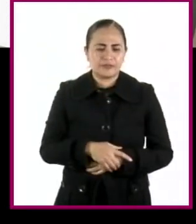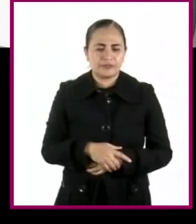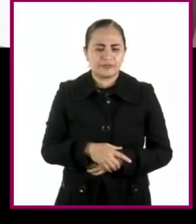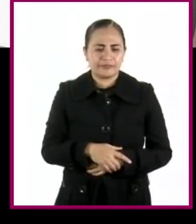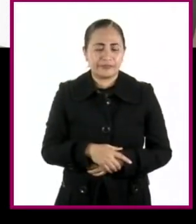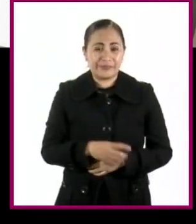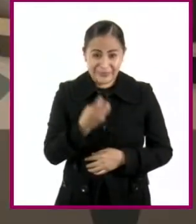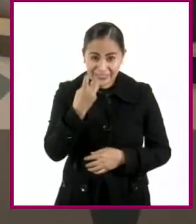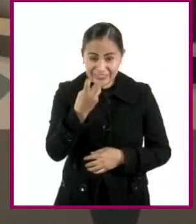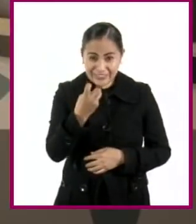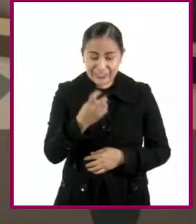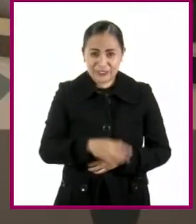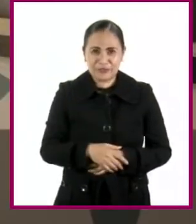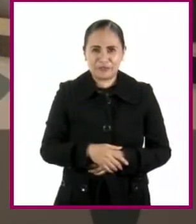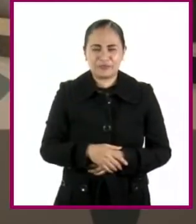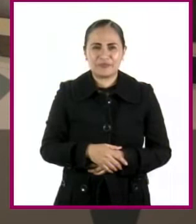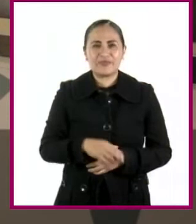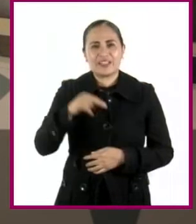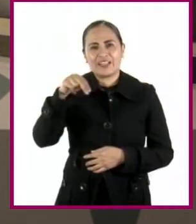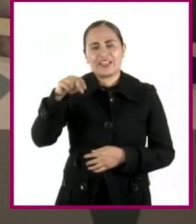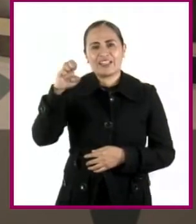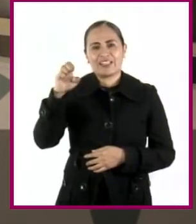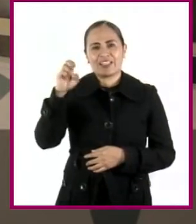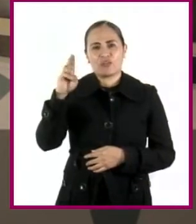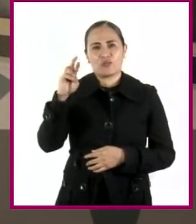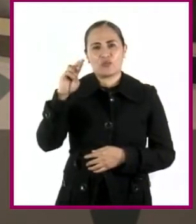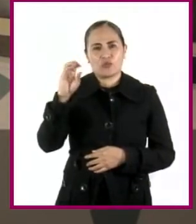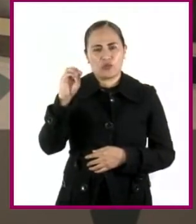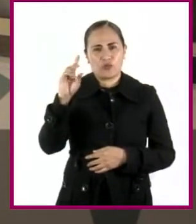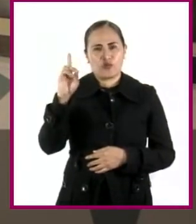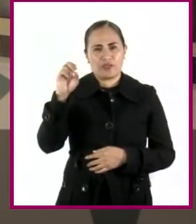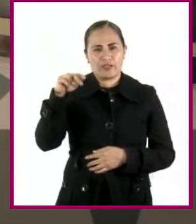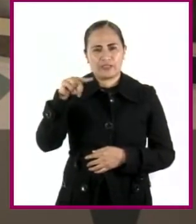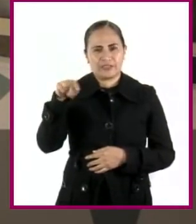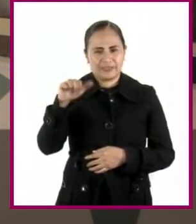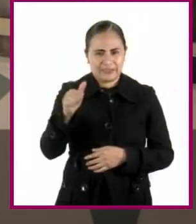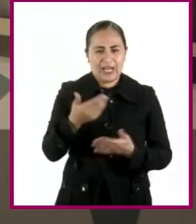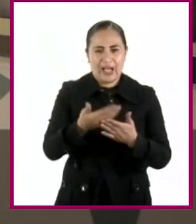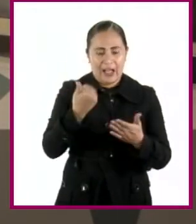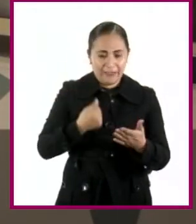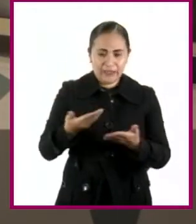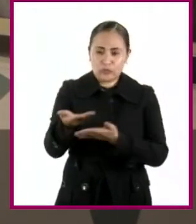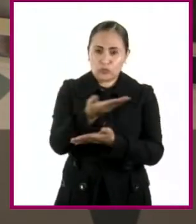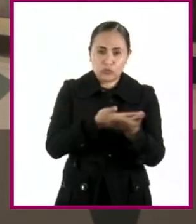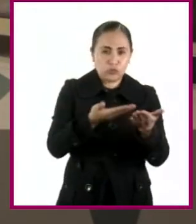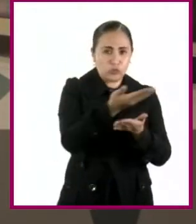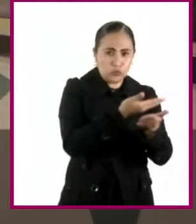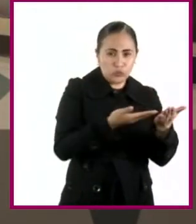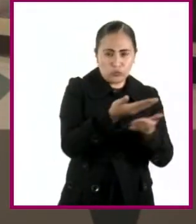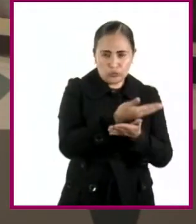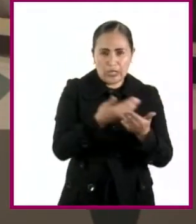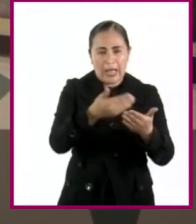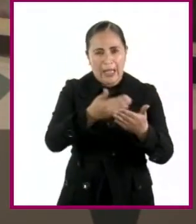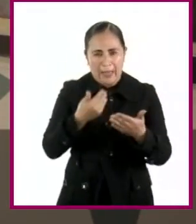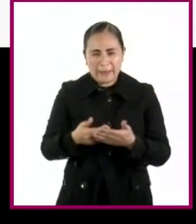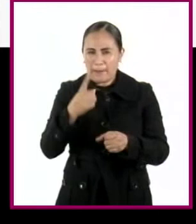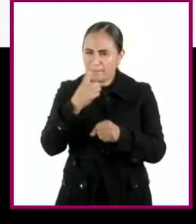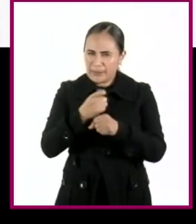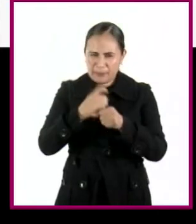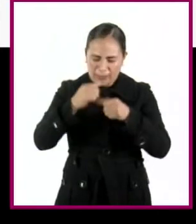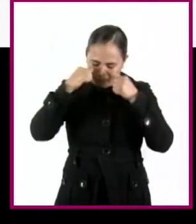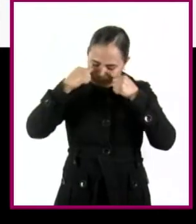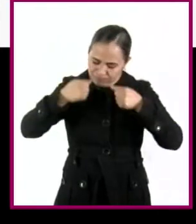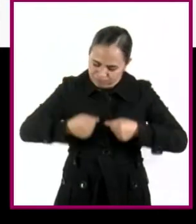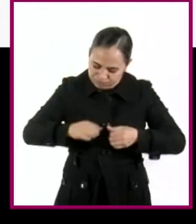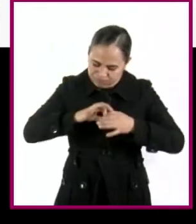Ahora ven a lo que me refería. La neurodanza propone que antes de vincularnos con los demás, es elemental vincularse con uno mismo